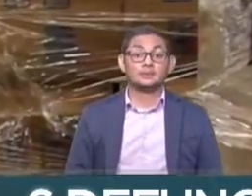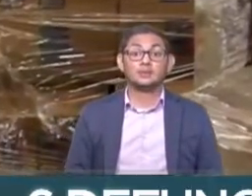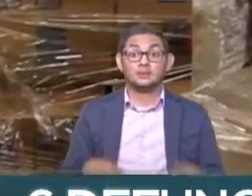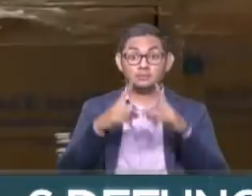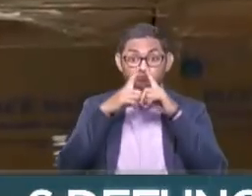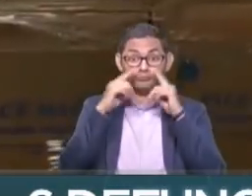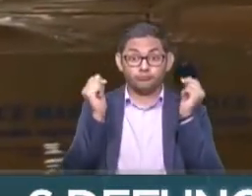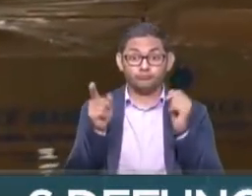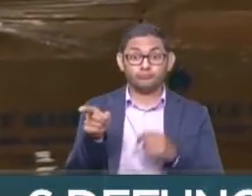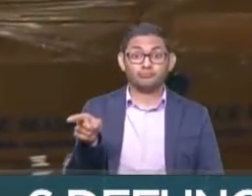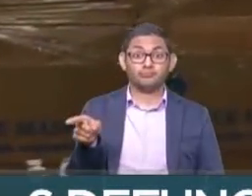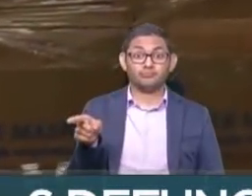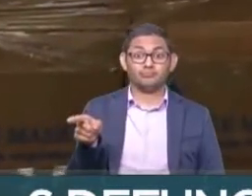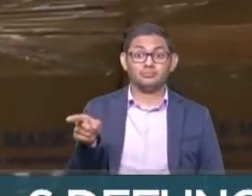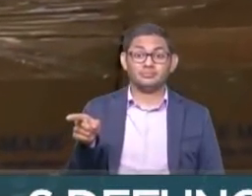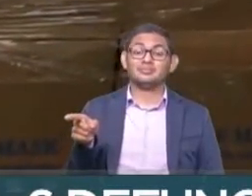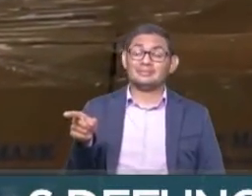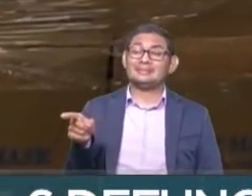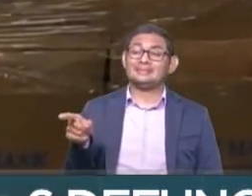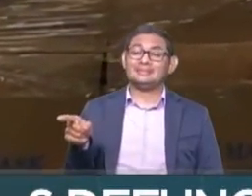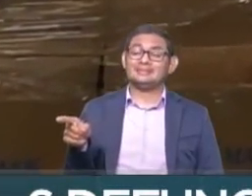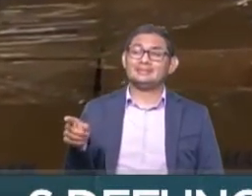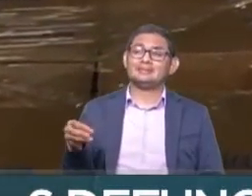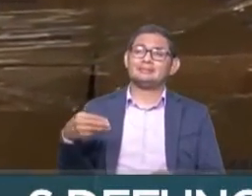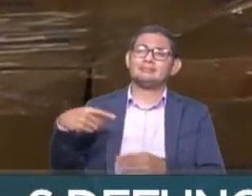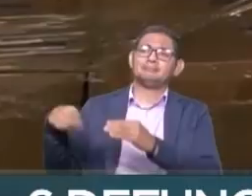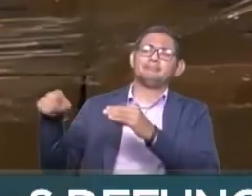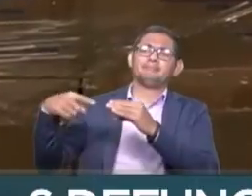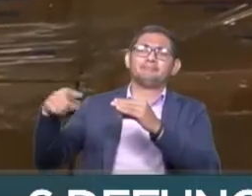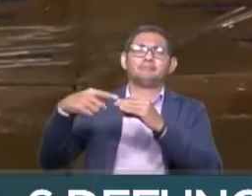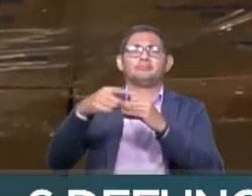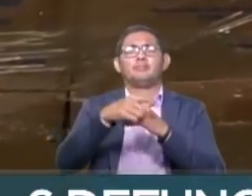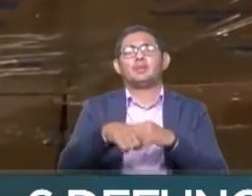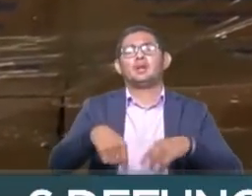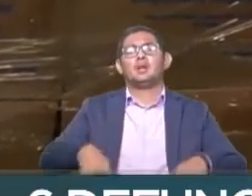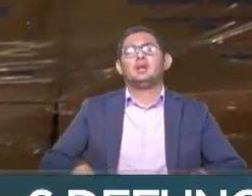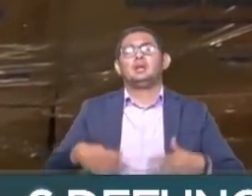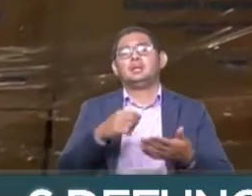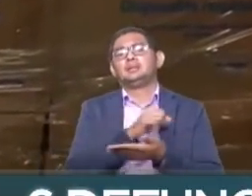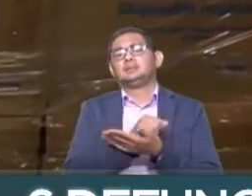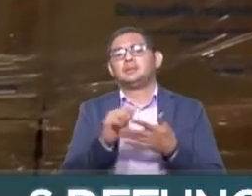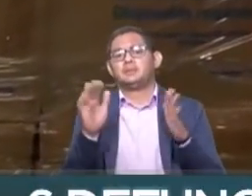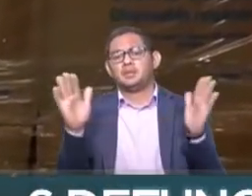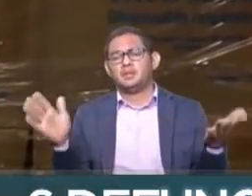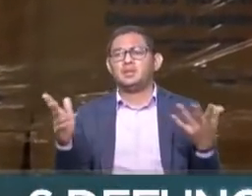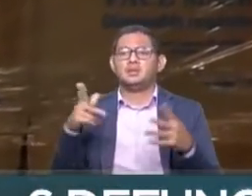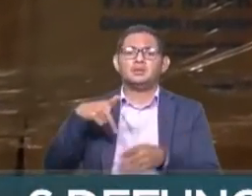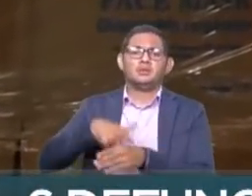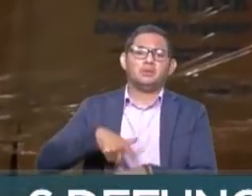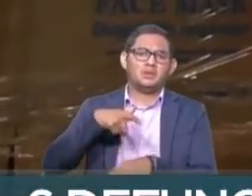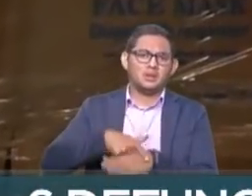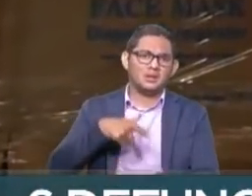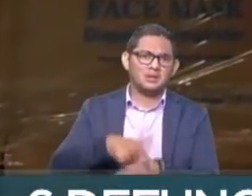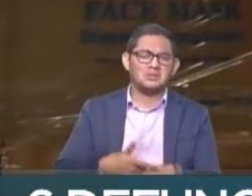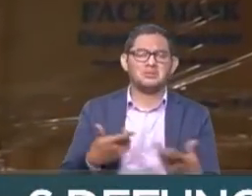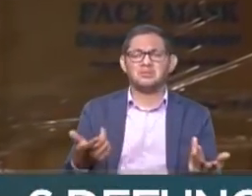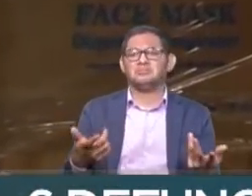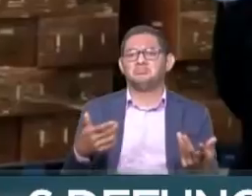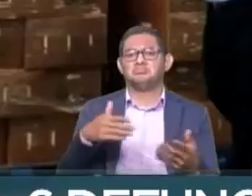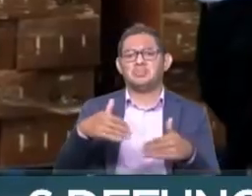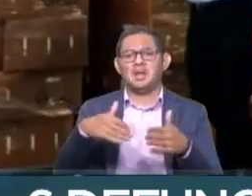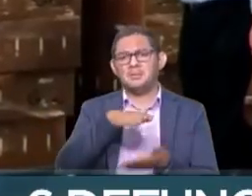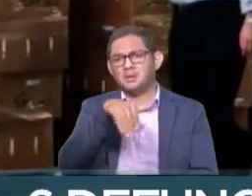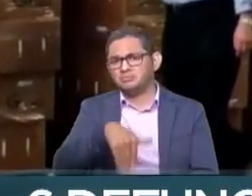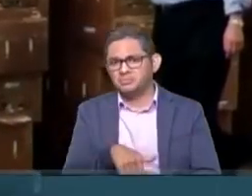mascarillas serán distribuidas en los centros de salud de la capital, San Miguelito y el interior de la República, con el